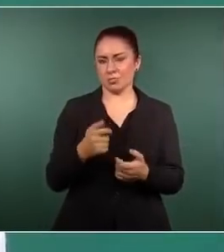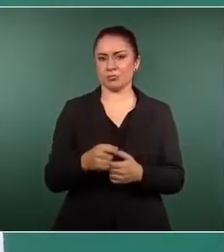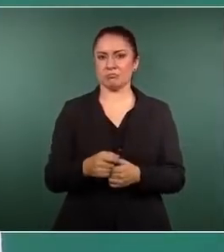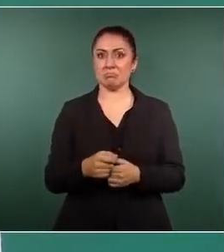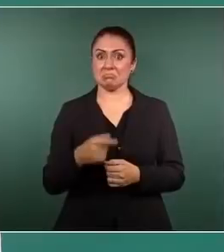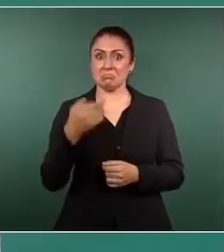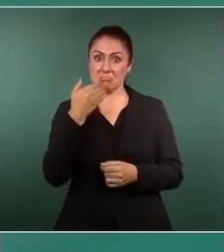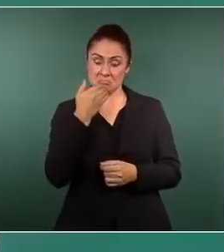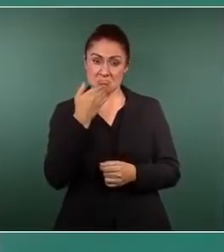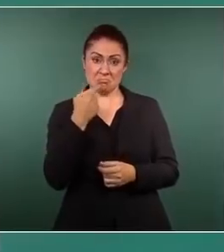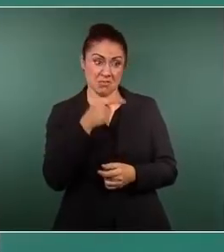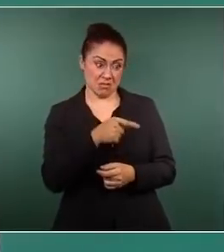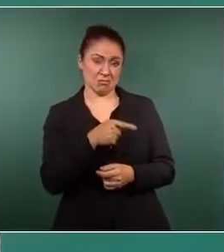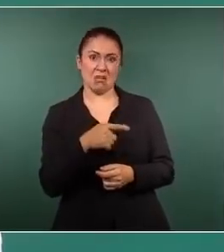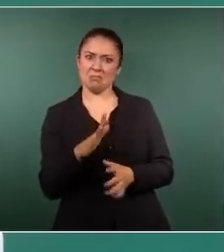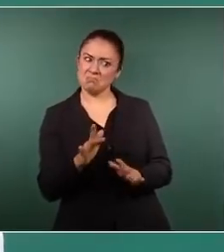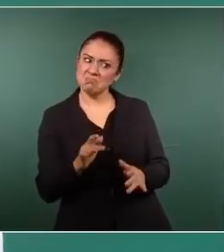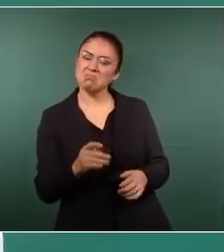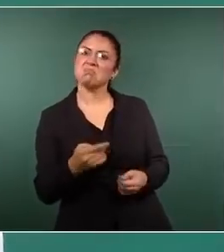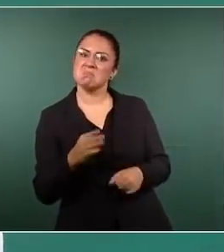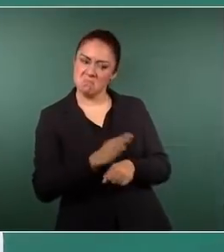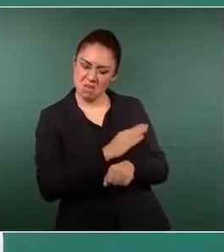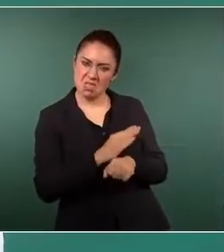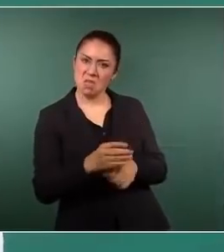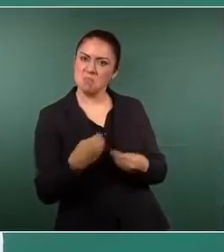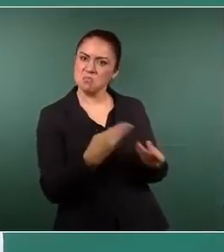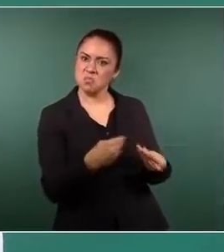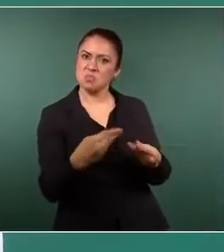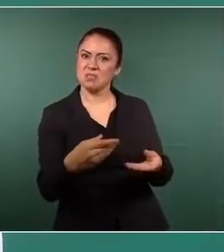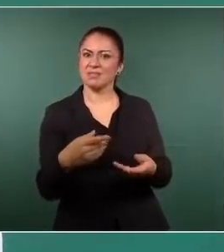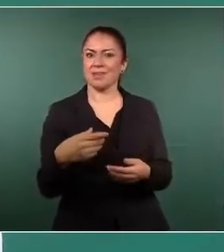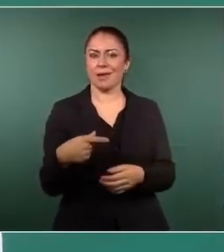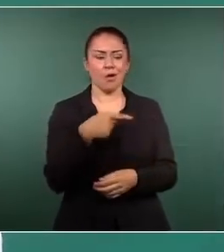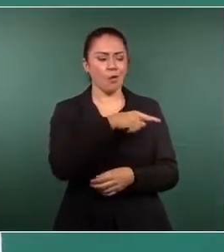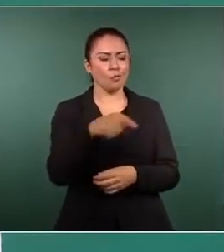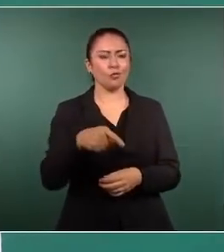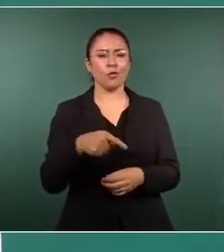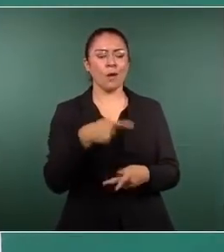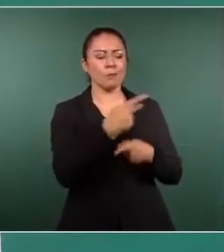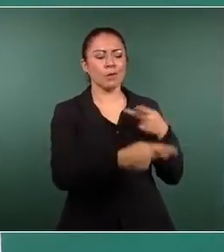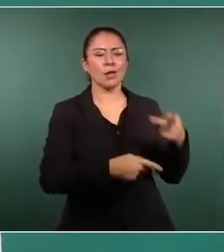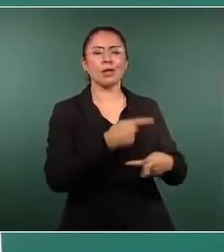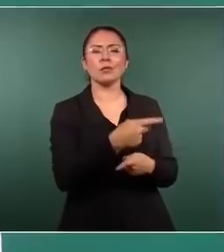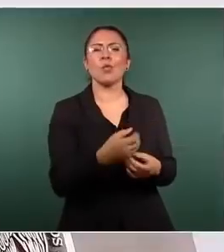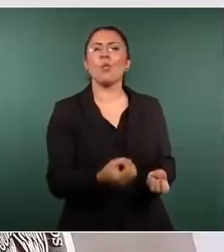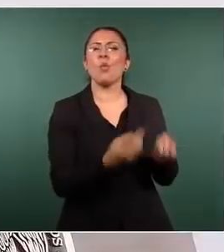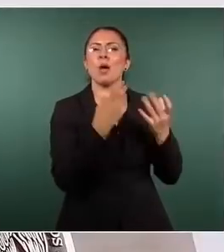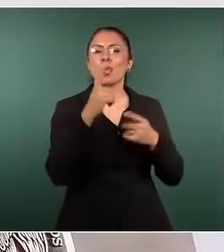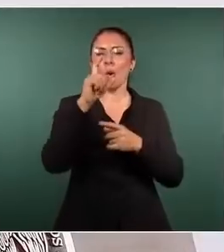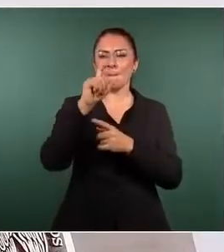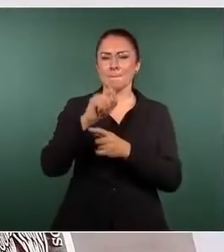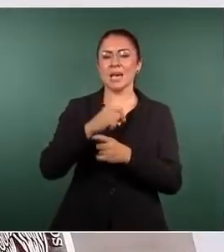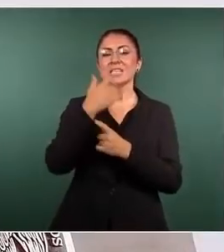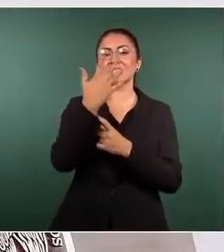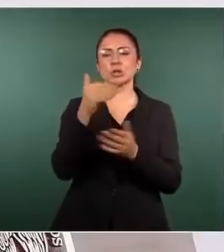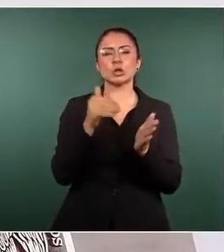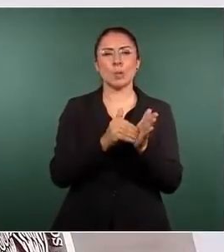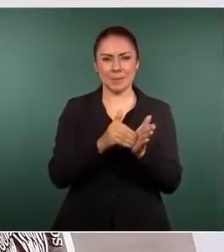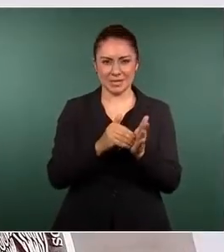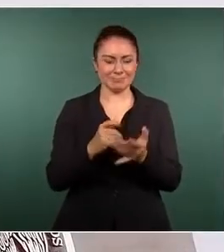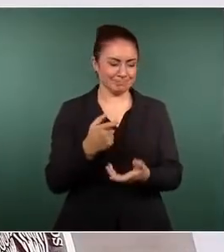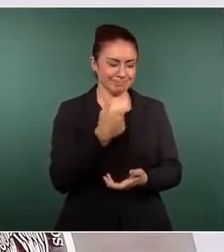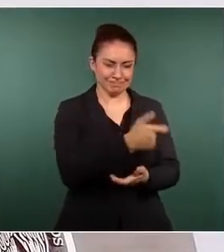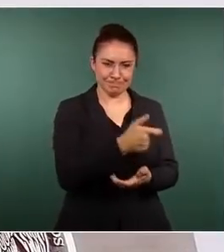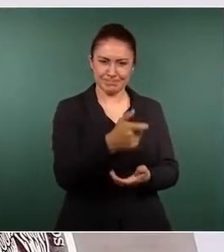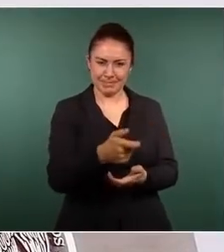pequeñas empresas son créditos de 25 mil pesos a cada pequeña empresa y